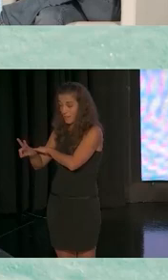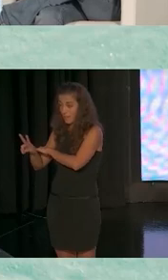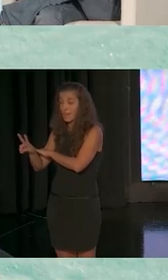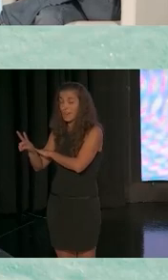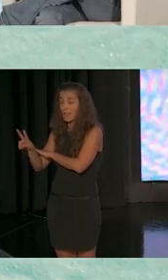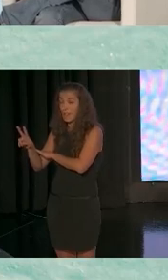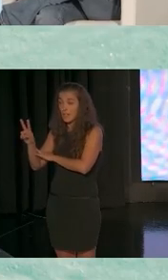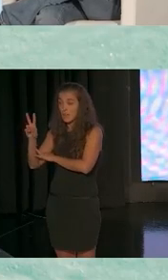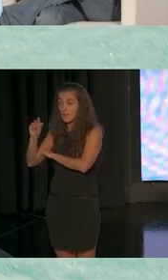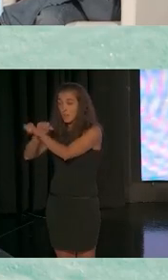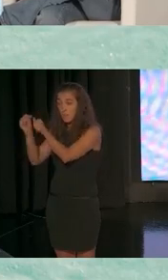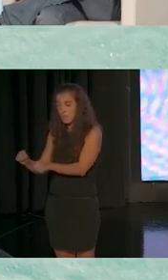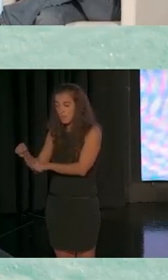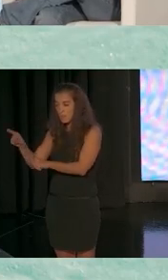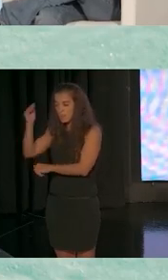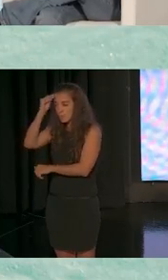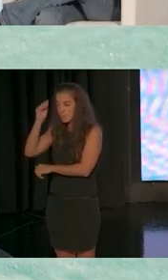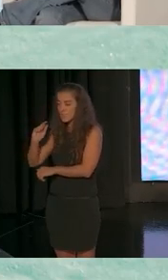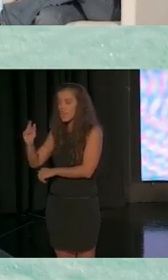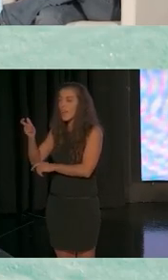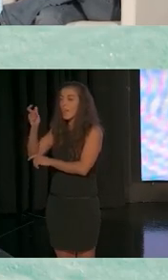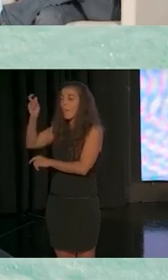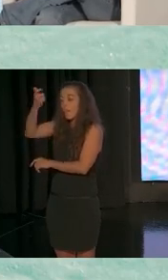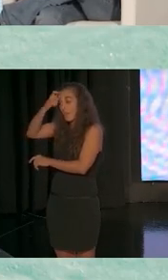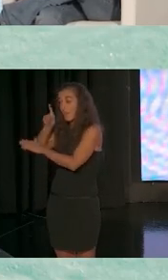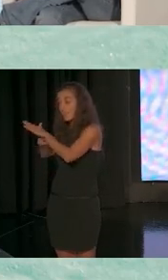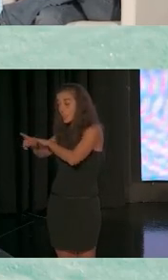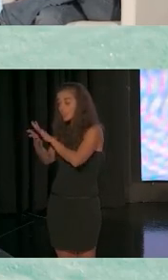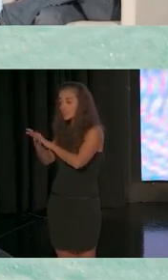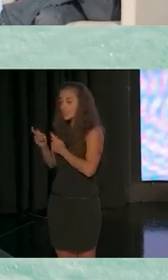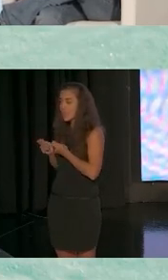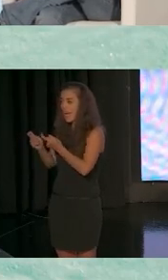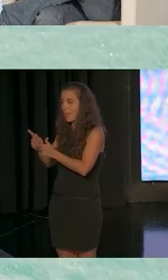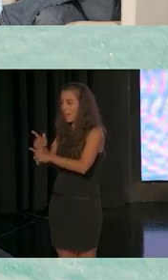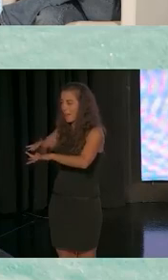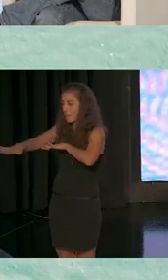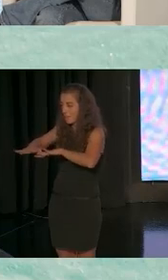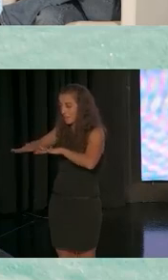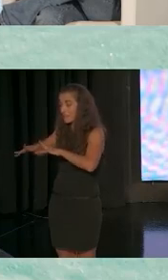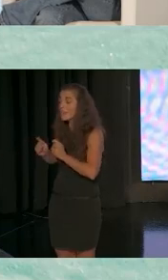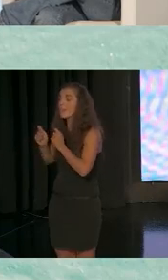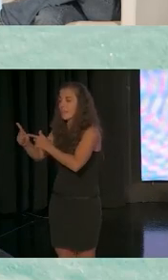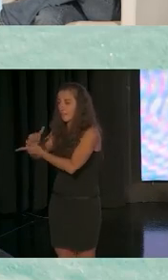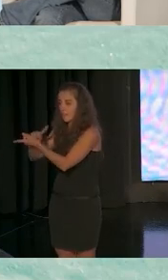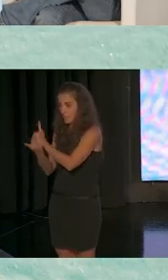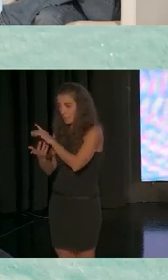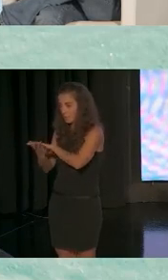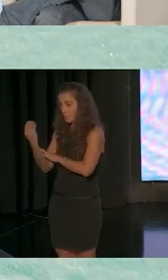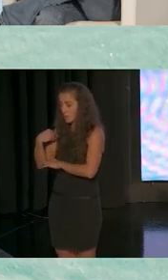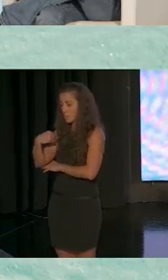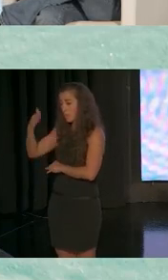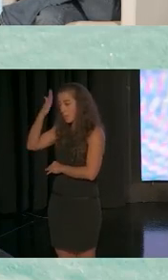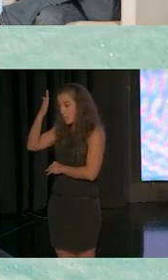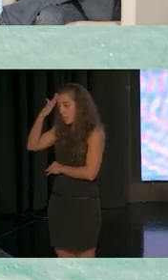entienden que el desarrollo es el motor del cambio cuando tienen que explicar esos mecanismos del cambio ponen en el centro el propio